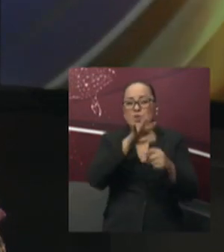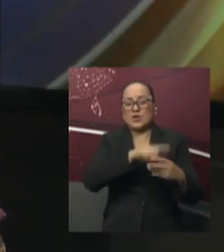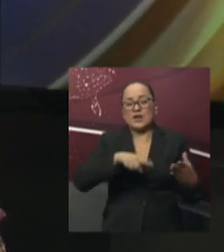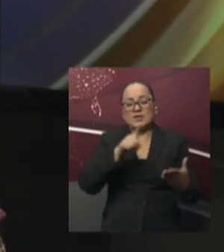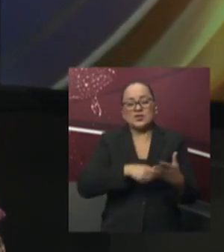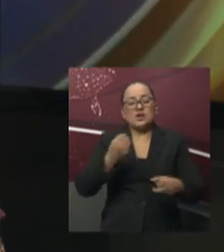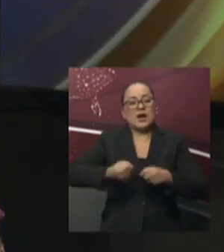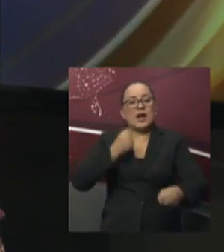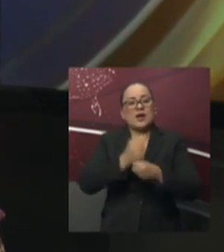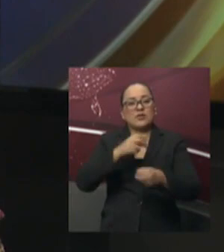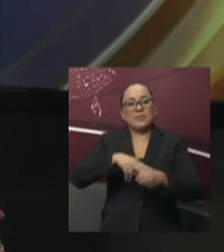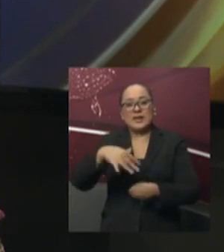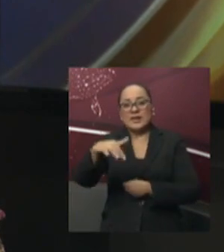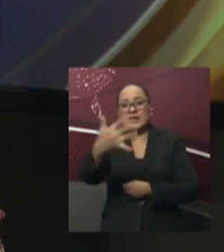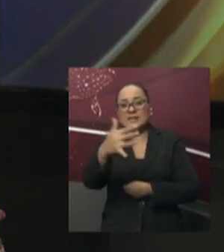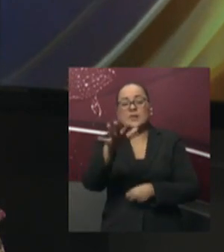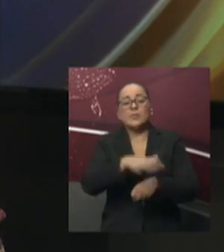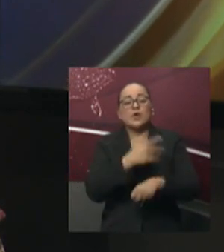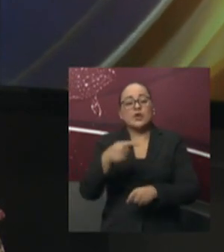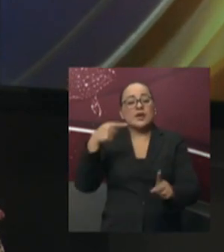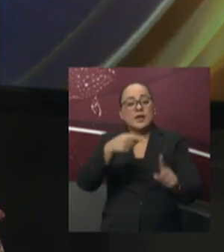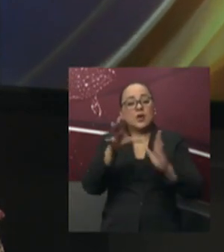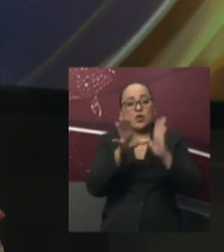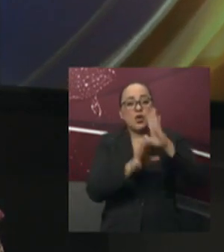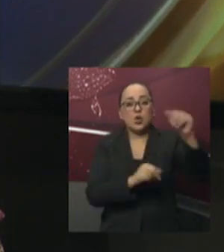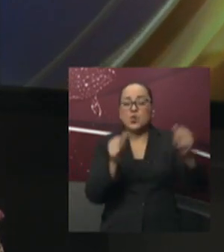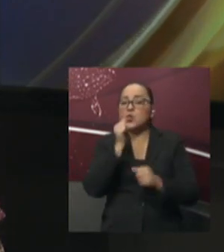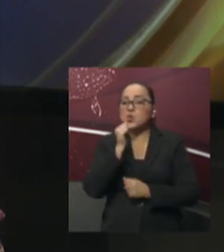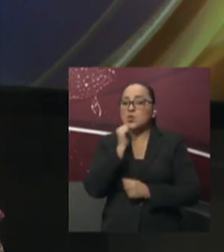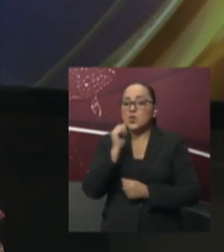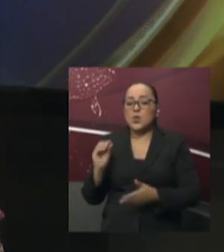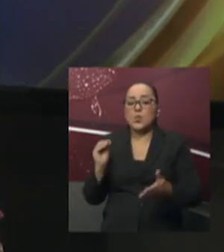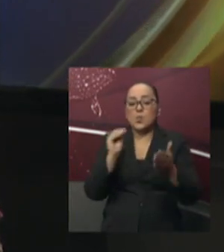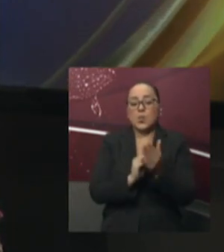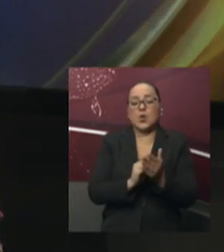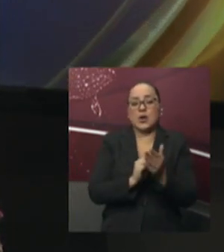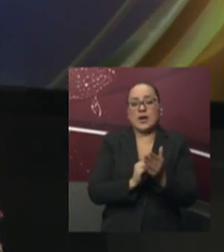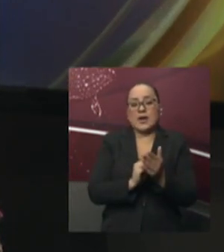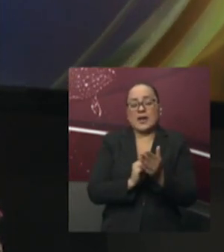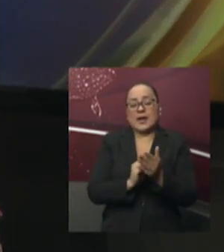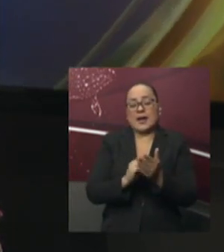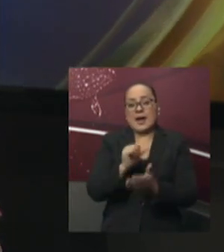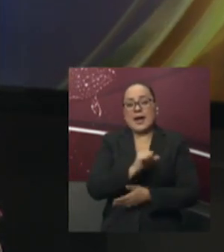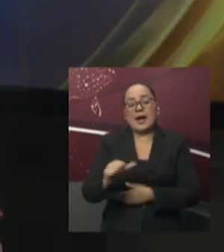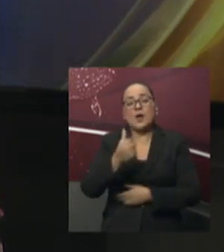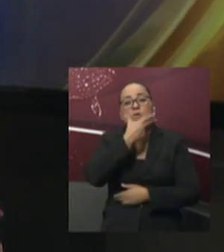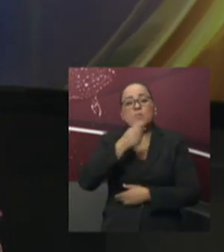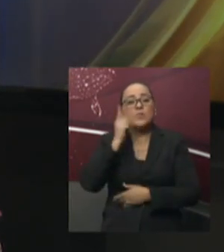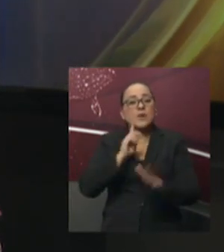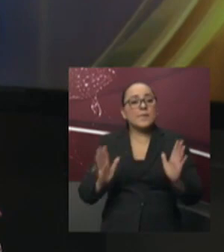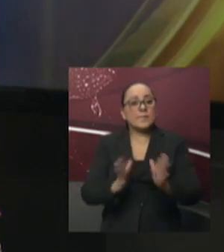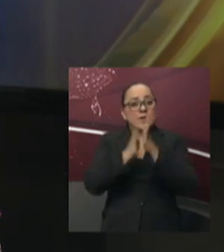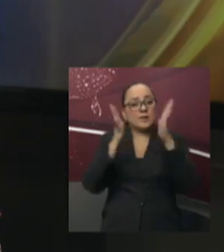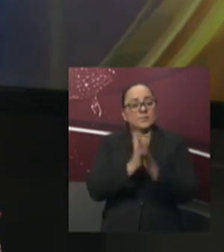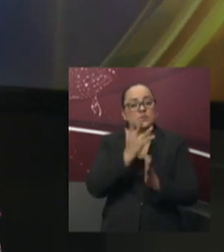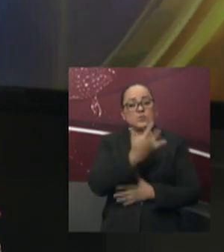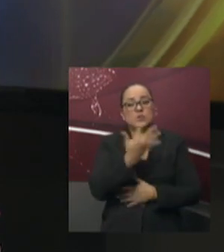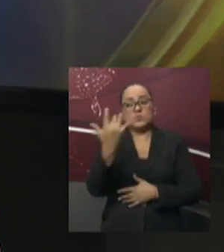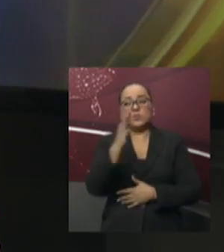contra de las mujeres con la finalidad de poder determinar los recursos con los que cuenta un infractor a la normatividad electoral